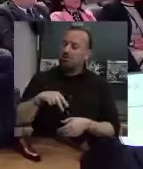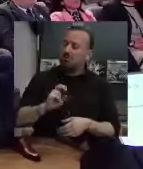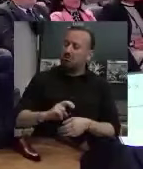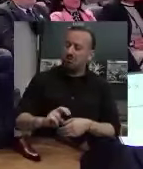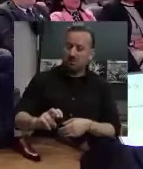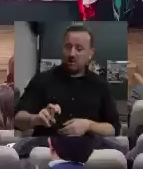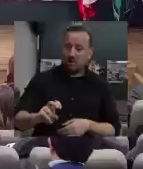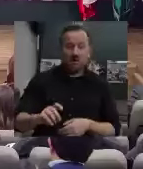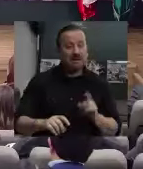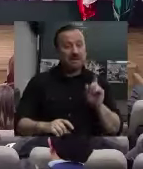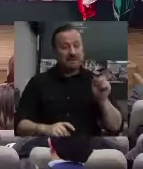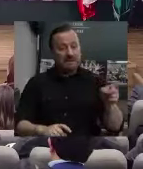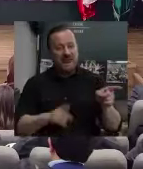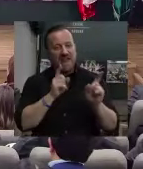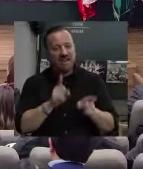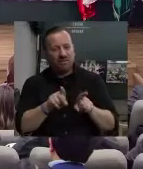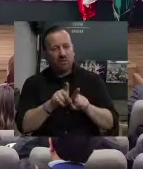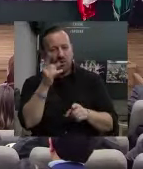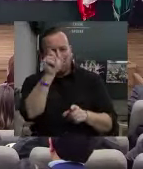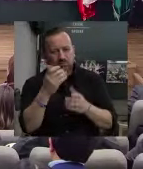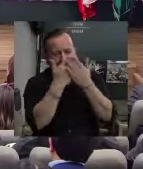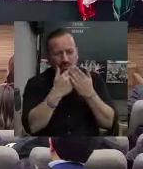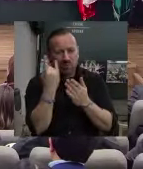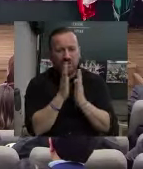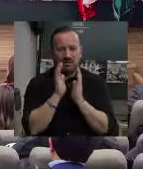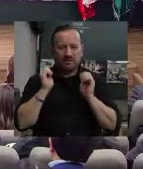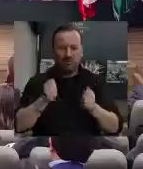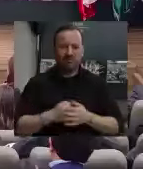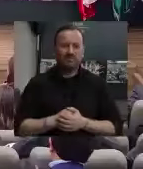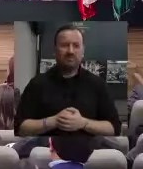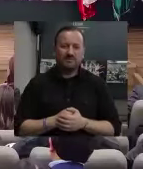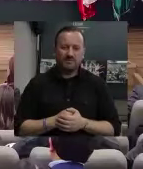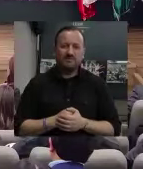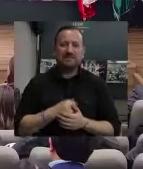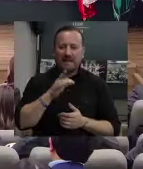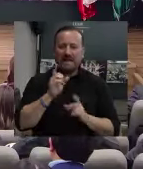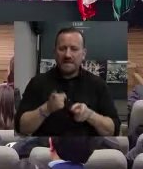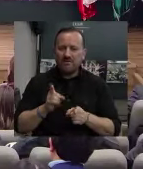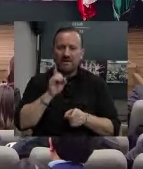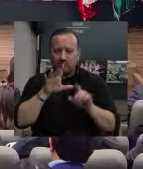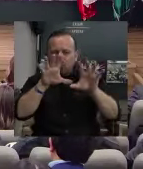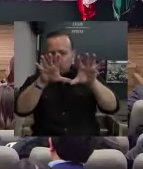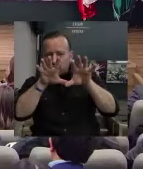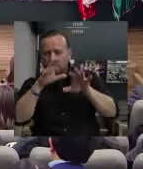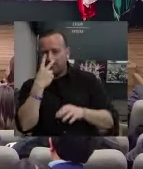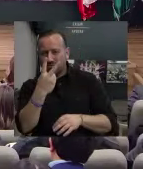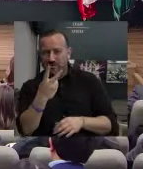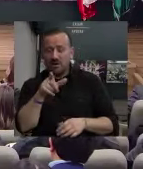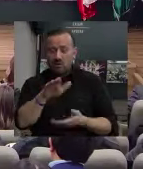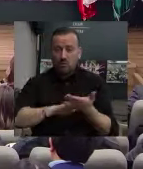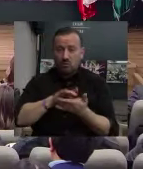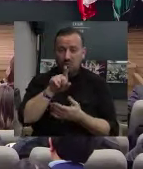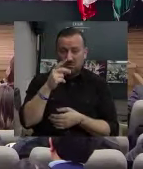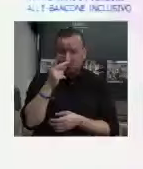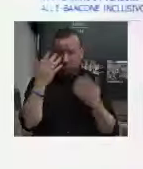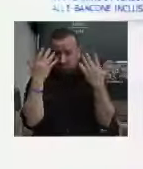alguien diga ese tiene que ser estudiante de la Santo Tomás se tiene que notar Porque si a usted no